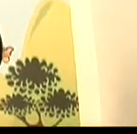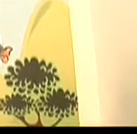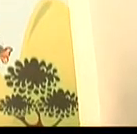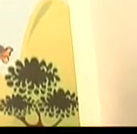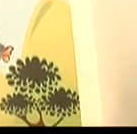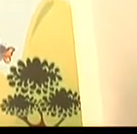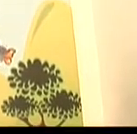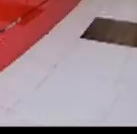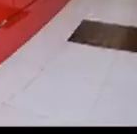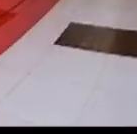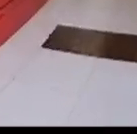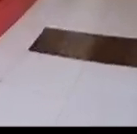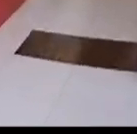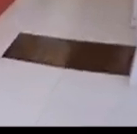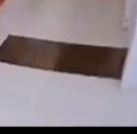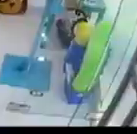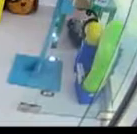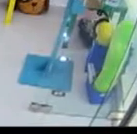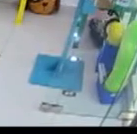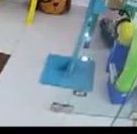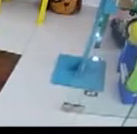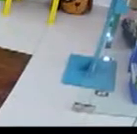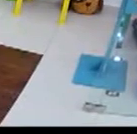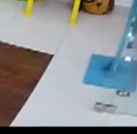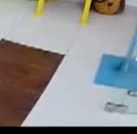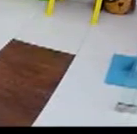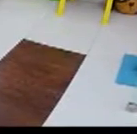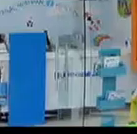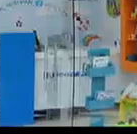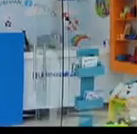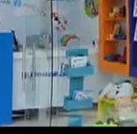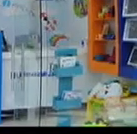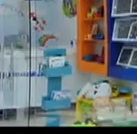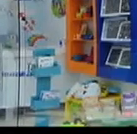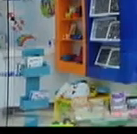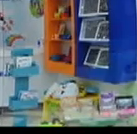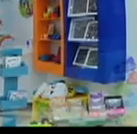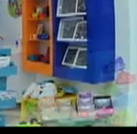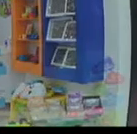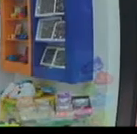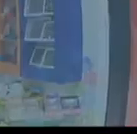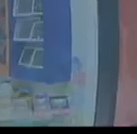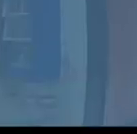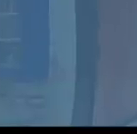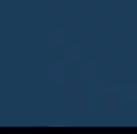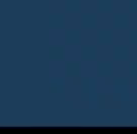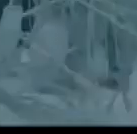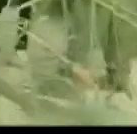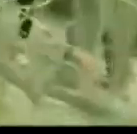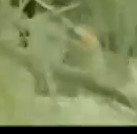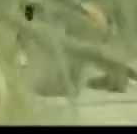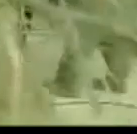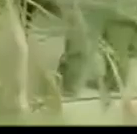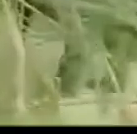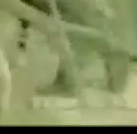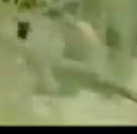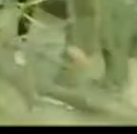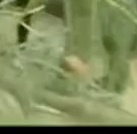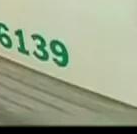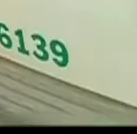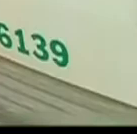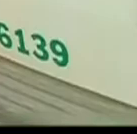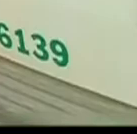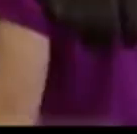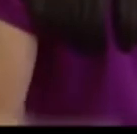cual los niños aprenden sobre el mundo de los negocios a través del juego con Business Kids. Los migrantes que